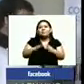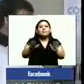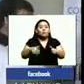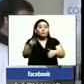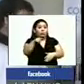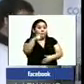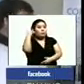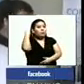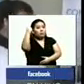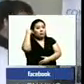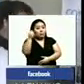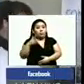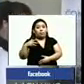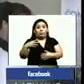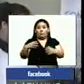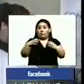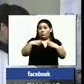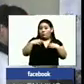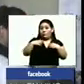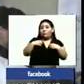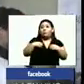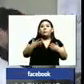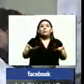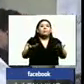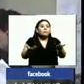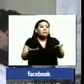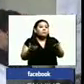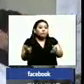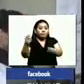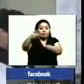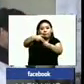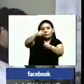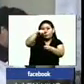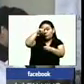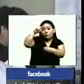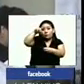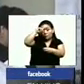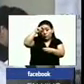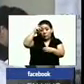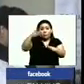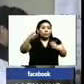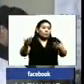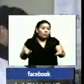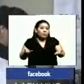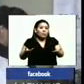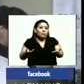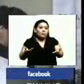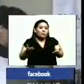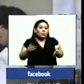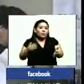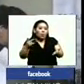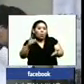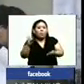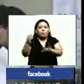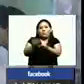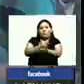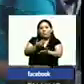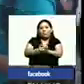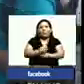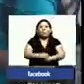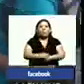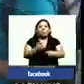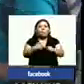es esencial para nuestra vida y para un puesto laboral o de algún estudio en específico